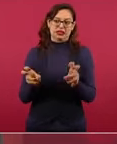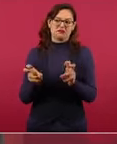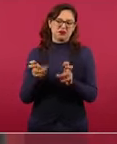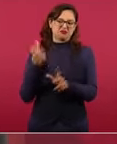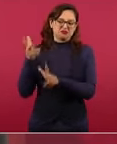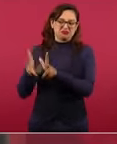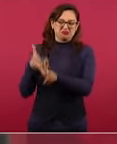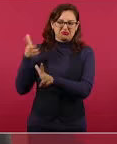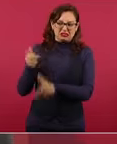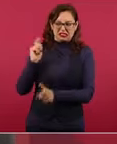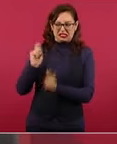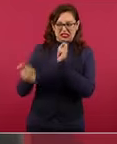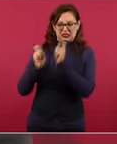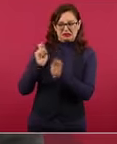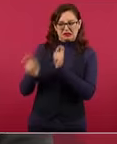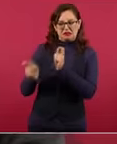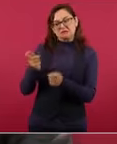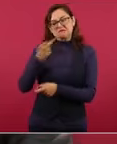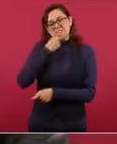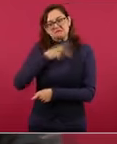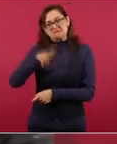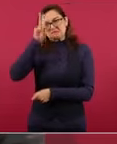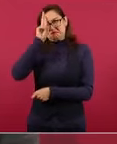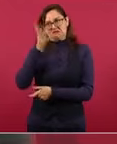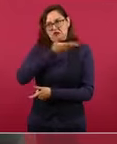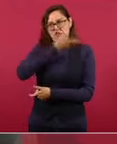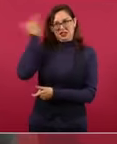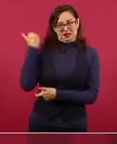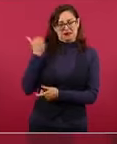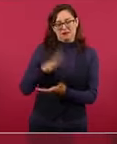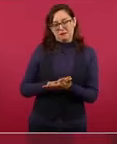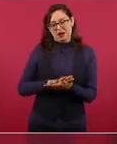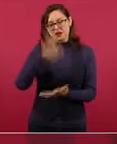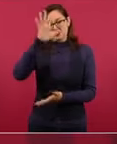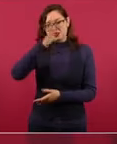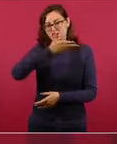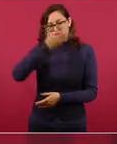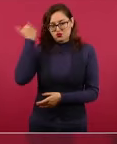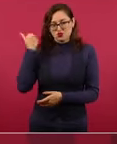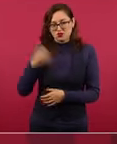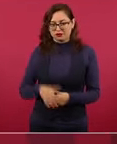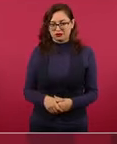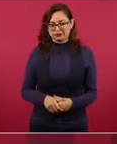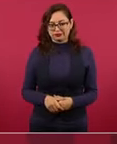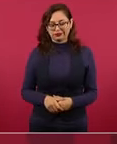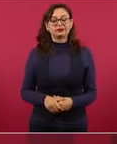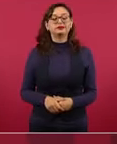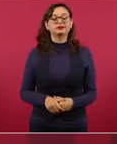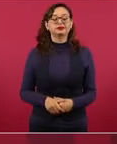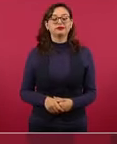desconocidos esa piedra no se encuentra en